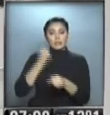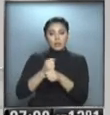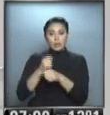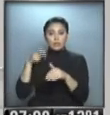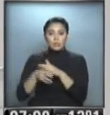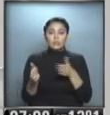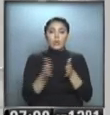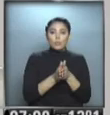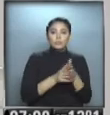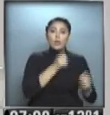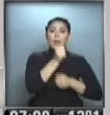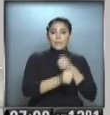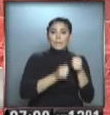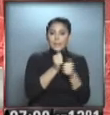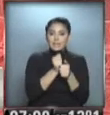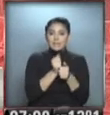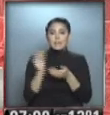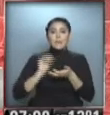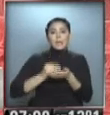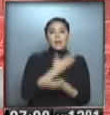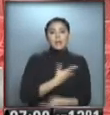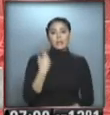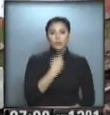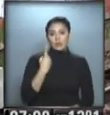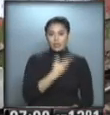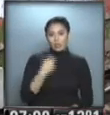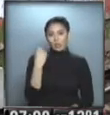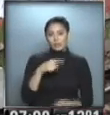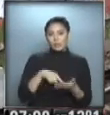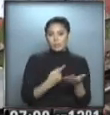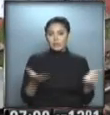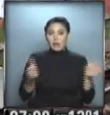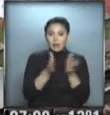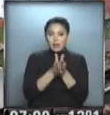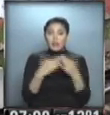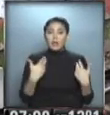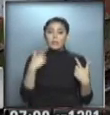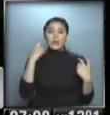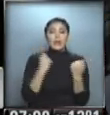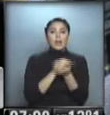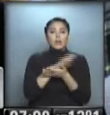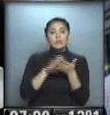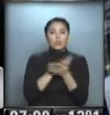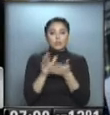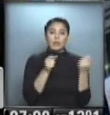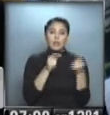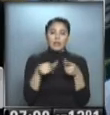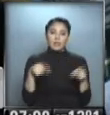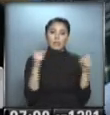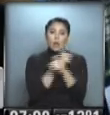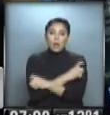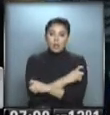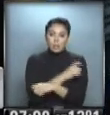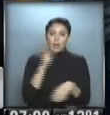de la concesionaria Metrovías y con las autoridades porteñas para intentar alcanzar un acuerdo que destrabe el conflicto